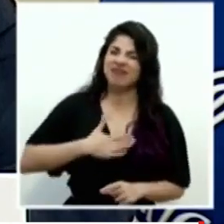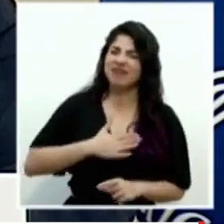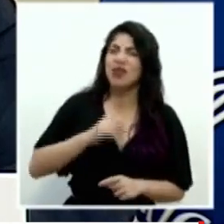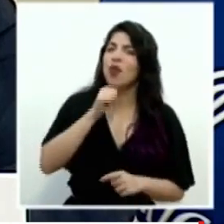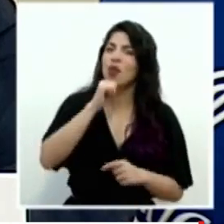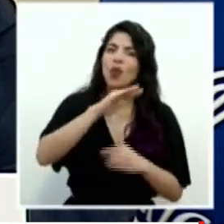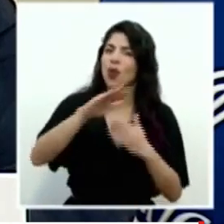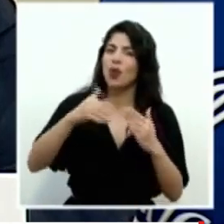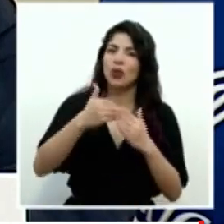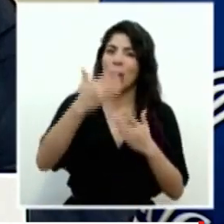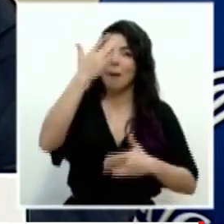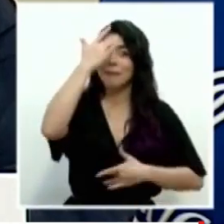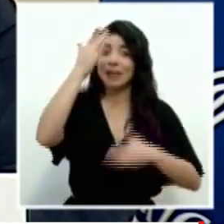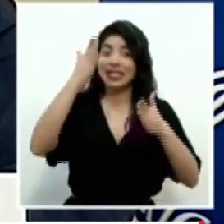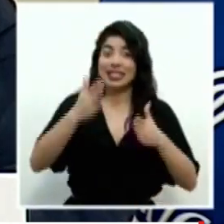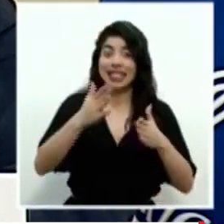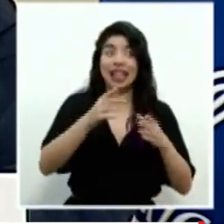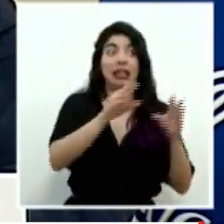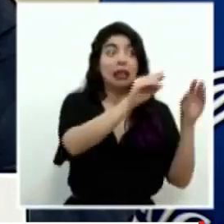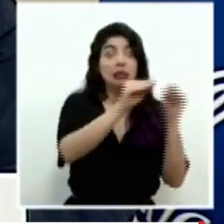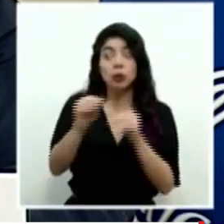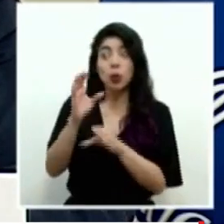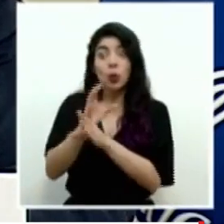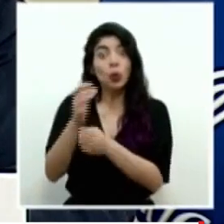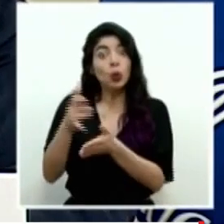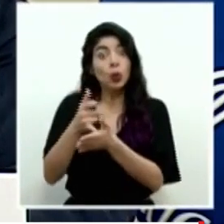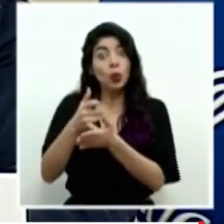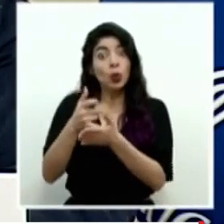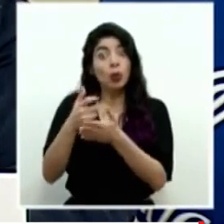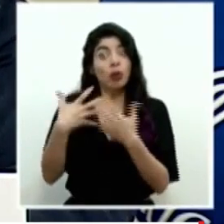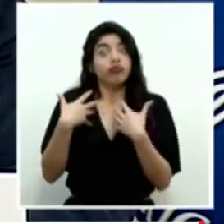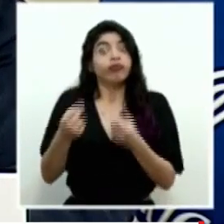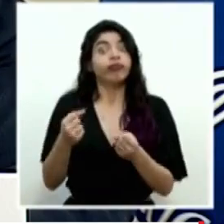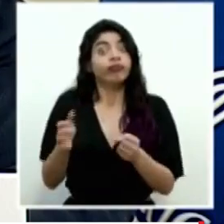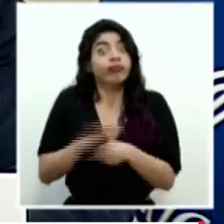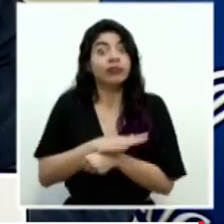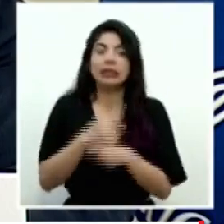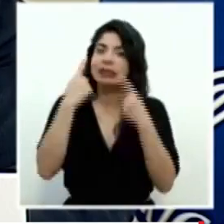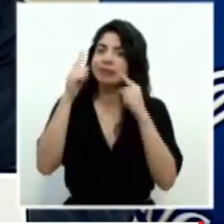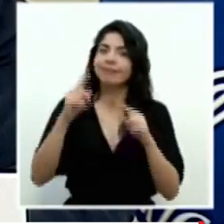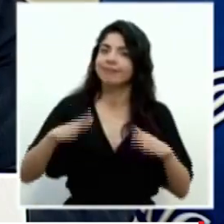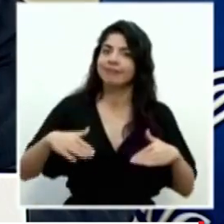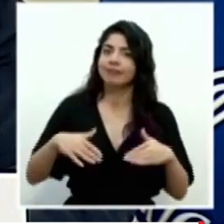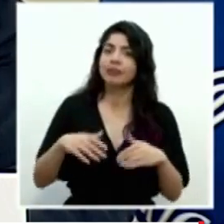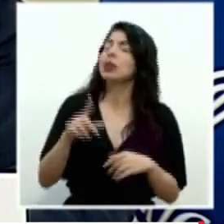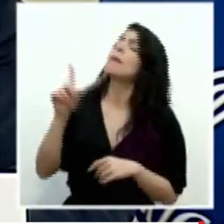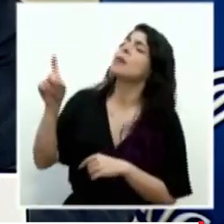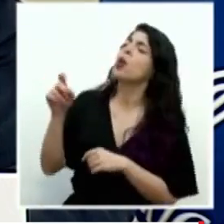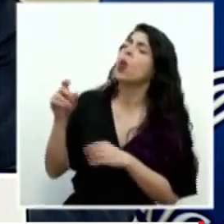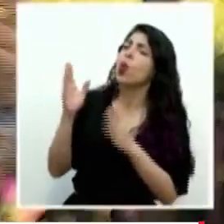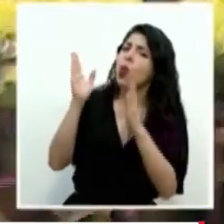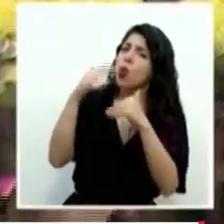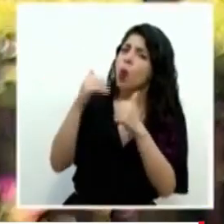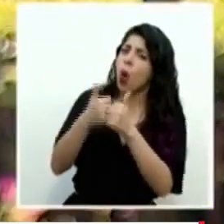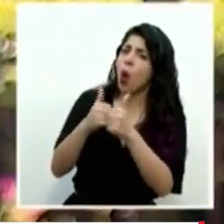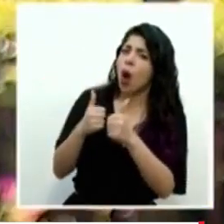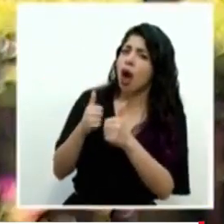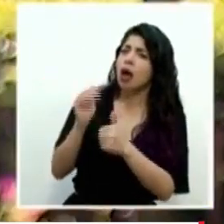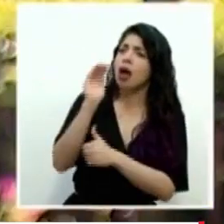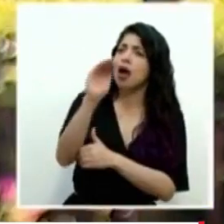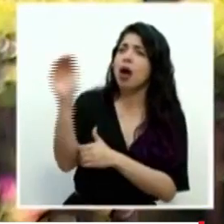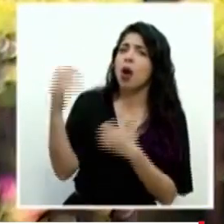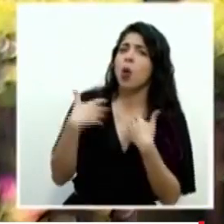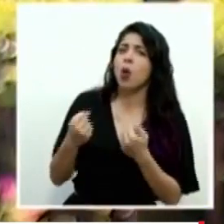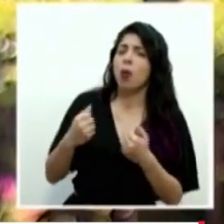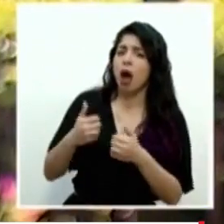no todos los pacientes que entran en una unidad de cuidados intensivos logran su recuperación efectiva. Perdón, ¿no hay ningún rezago a la hora de notificar